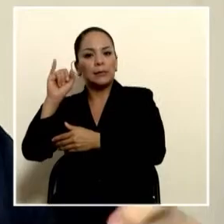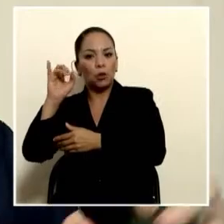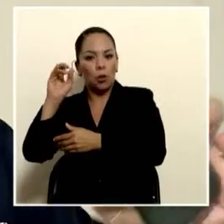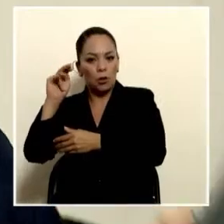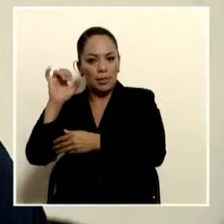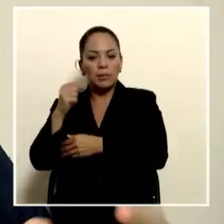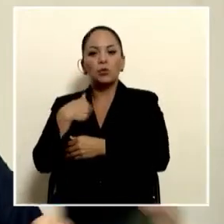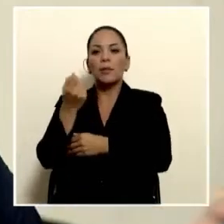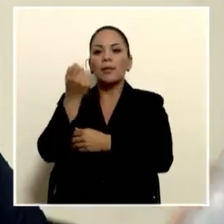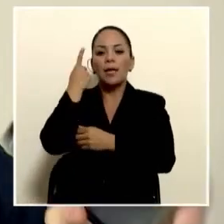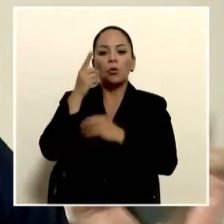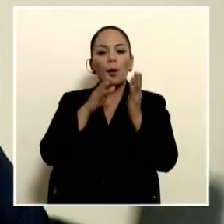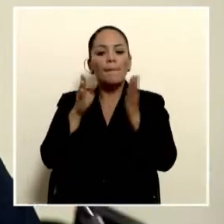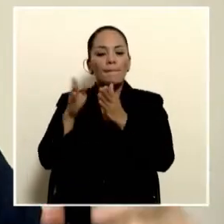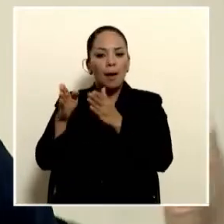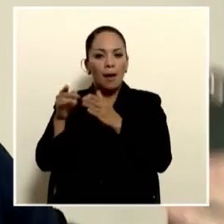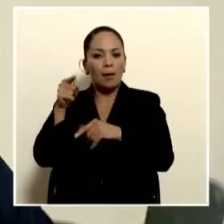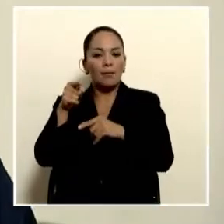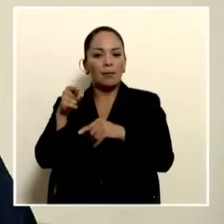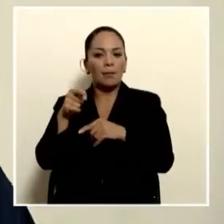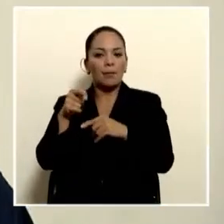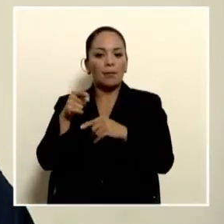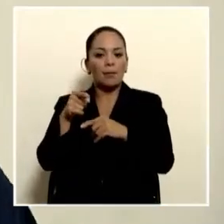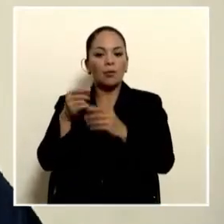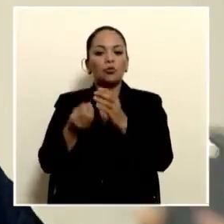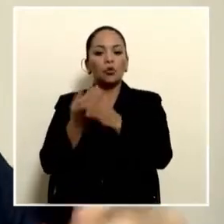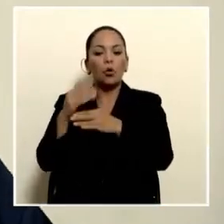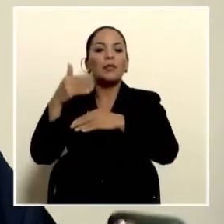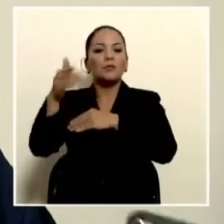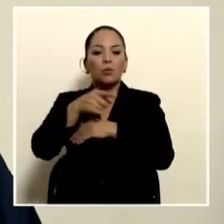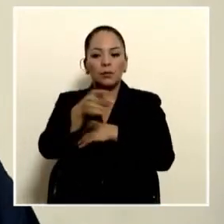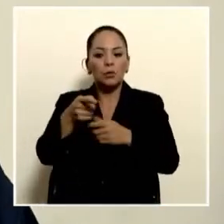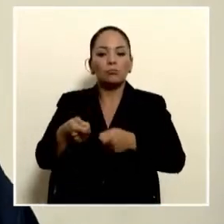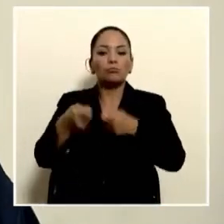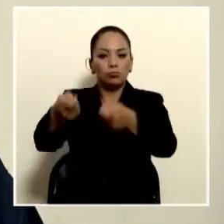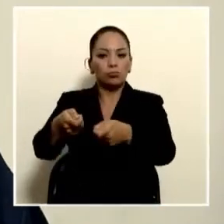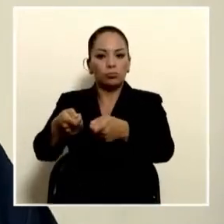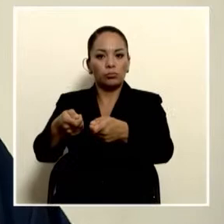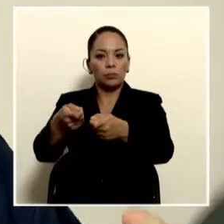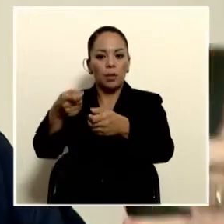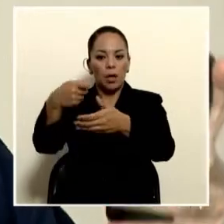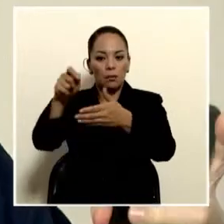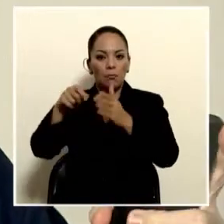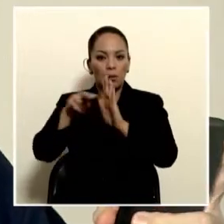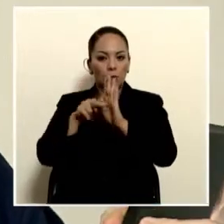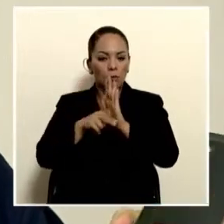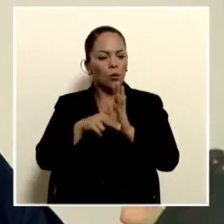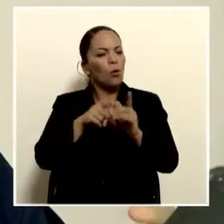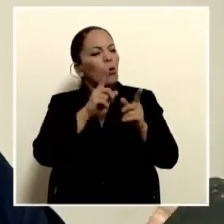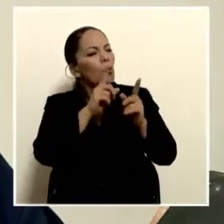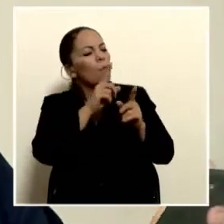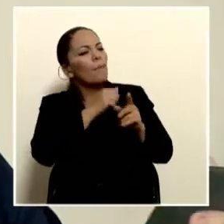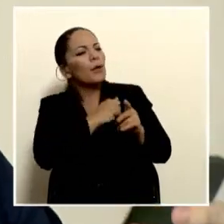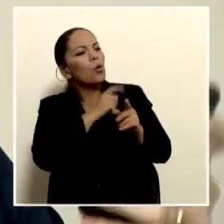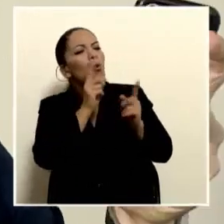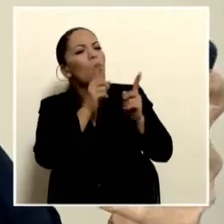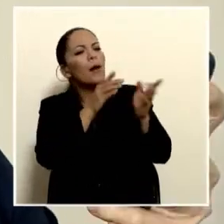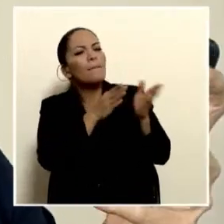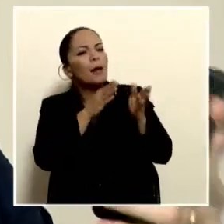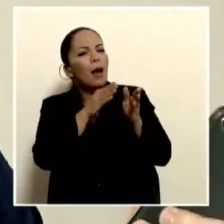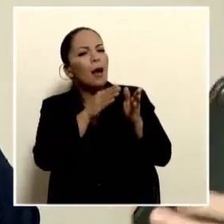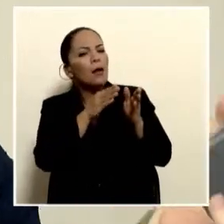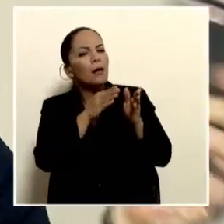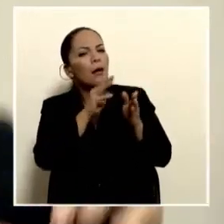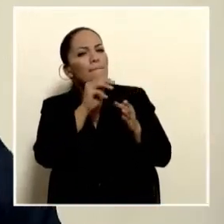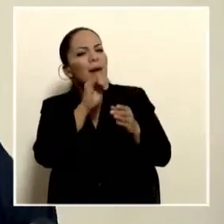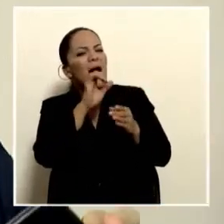Entiendo que el plan maestro surgió después de que ellos presentan la propuesta y de que reciben la calificación. ¿Cuál plan maestro? Perdóneme. Entiendo